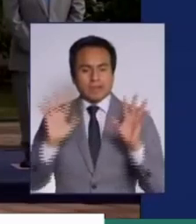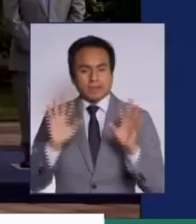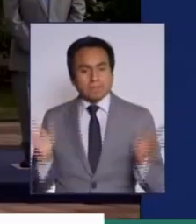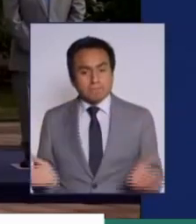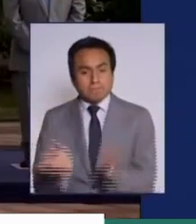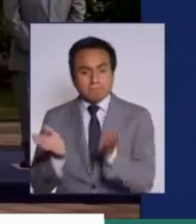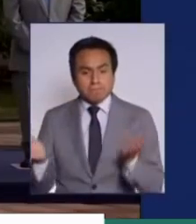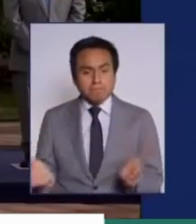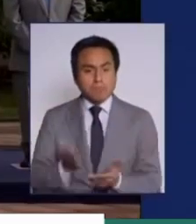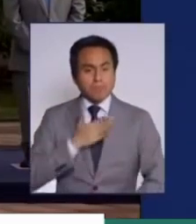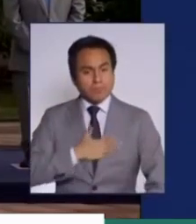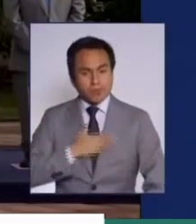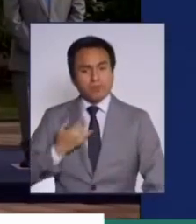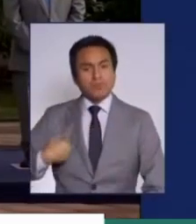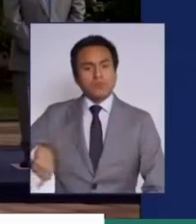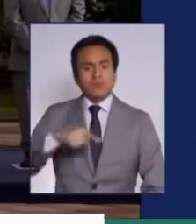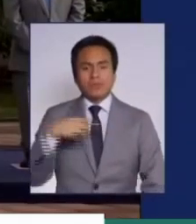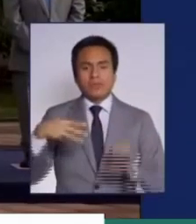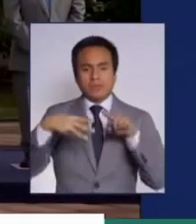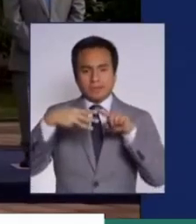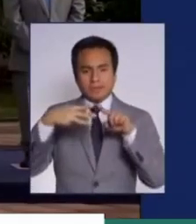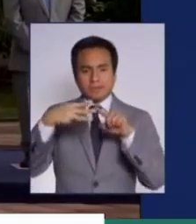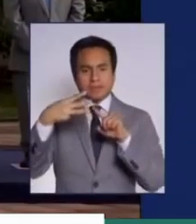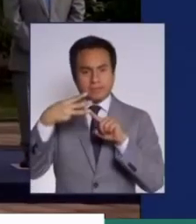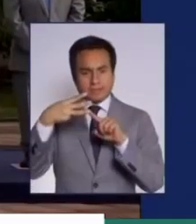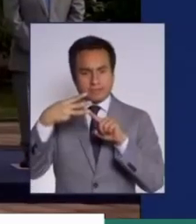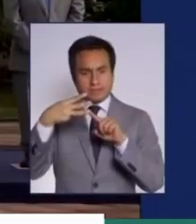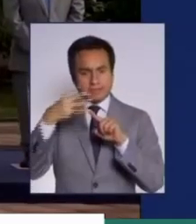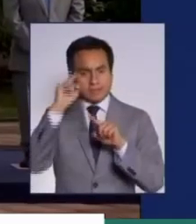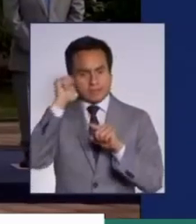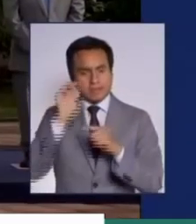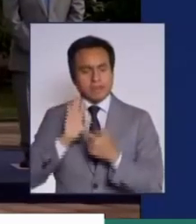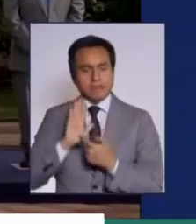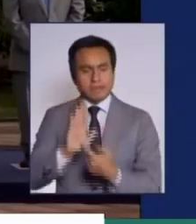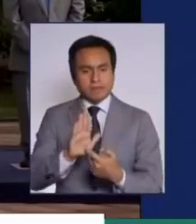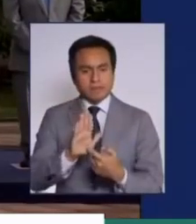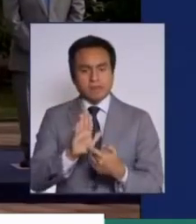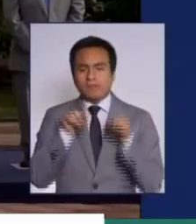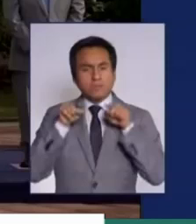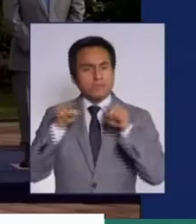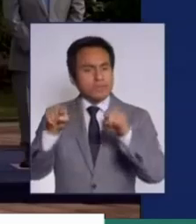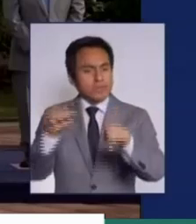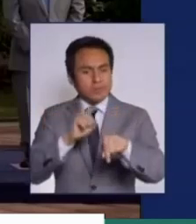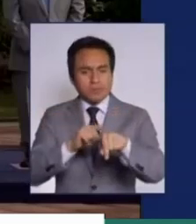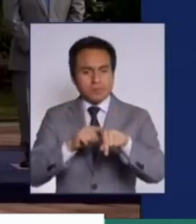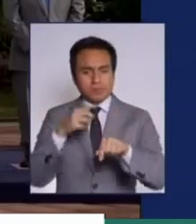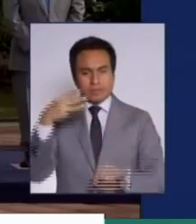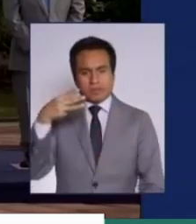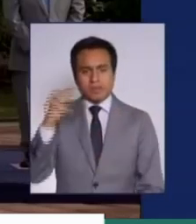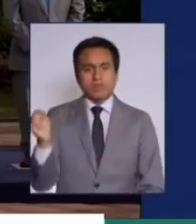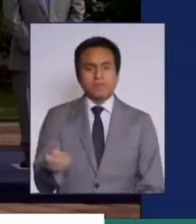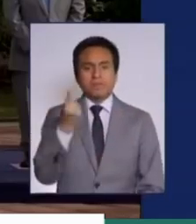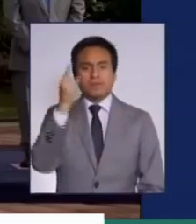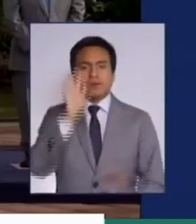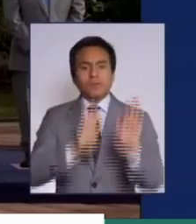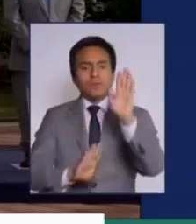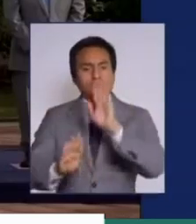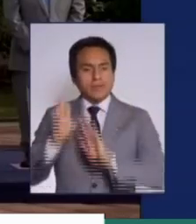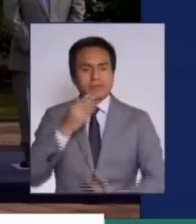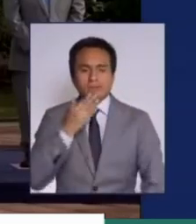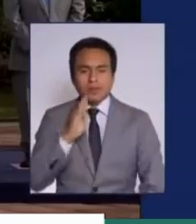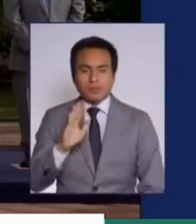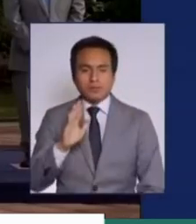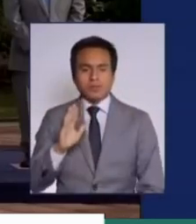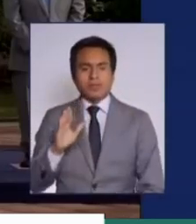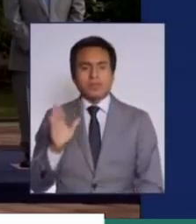es reírse de la gente, del pueblo chileno. Sí, Gloria, usted con toda la experiencia que tiene de